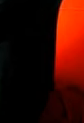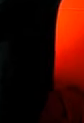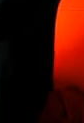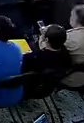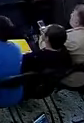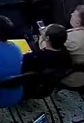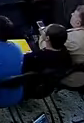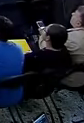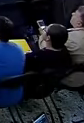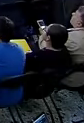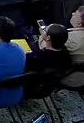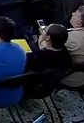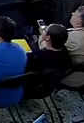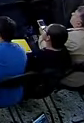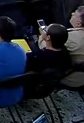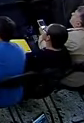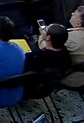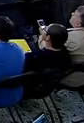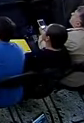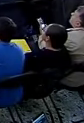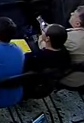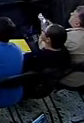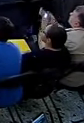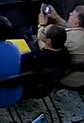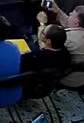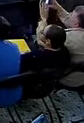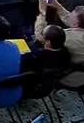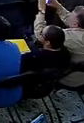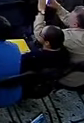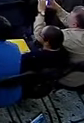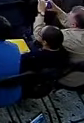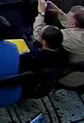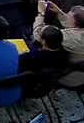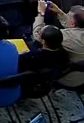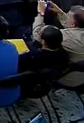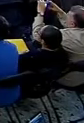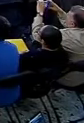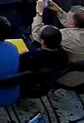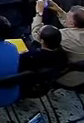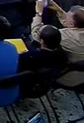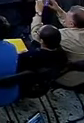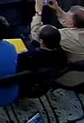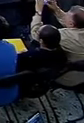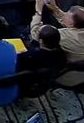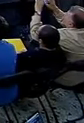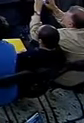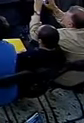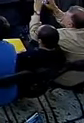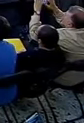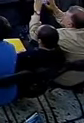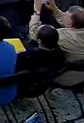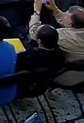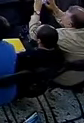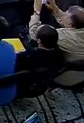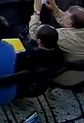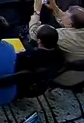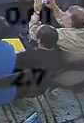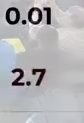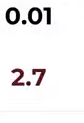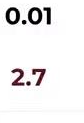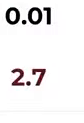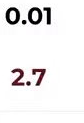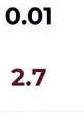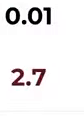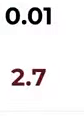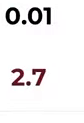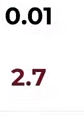zonas rurales, a donde no se llegaba porque no se buscaba a la gente, se esperaba que el